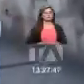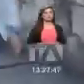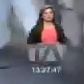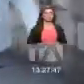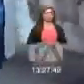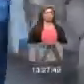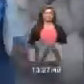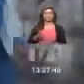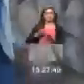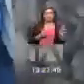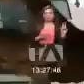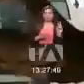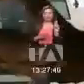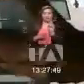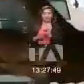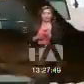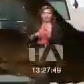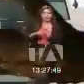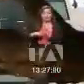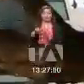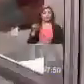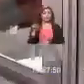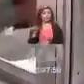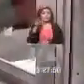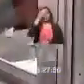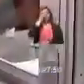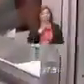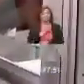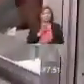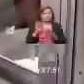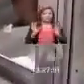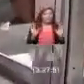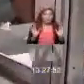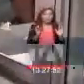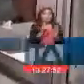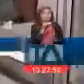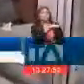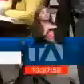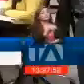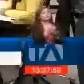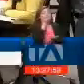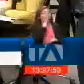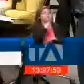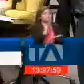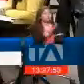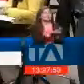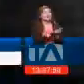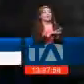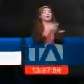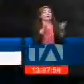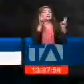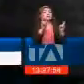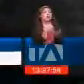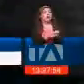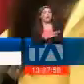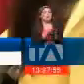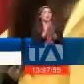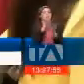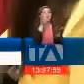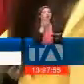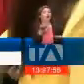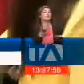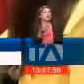Acudir directamente a la Contraloría General del Estado fue la única opción que les quedó a los consejeros de Participación Ciudadana después de que el Pleno ignorara su pedido